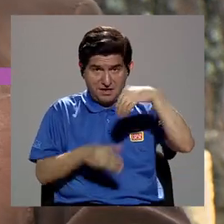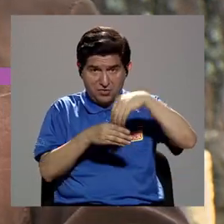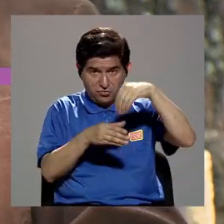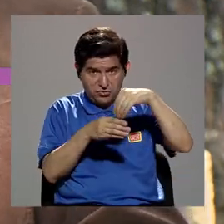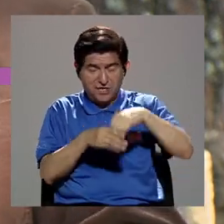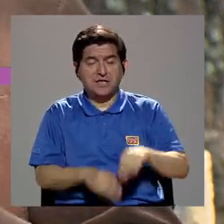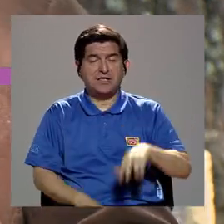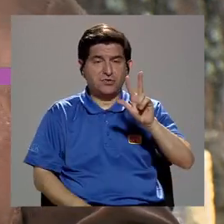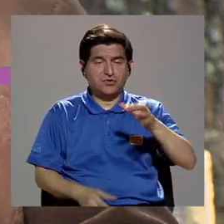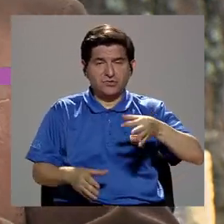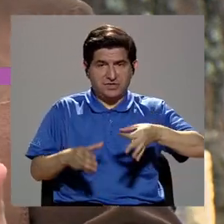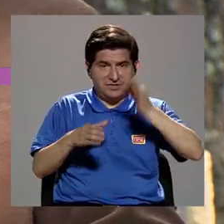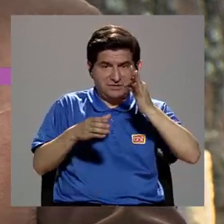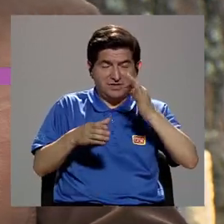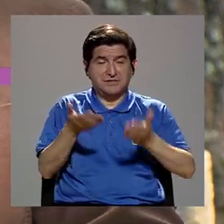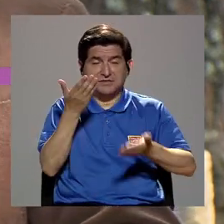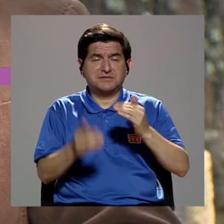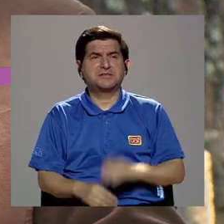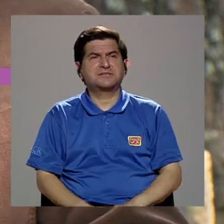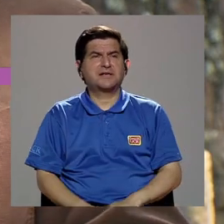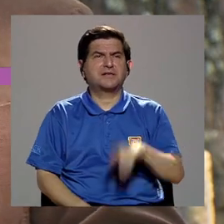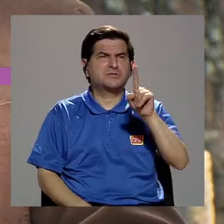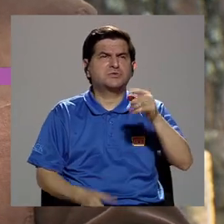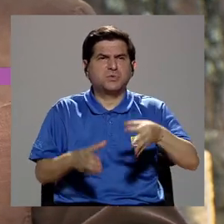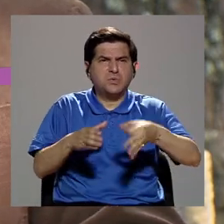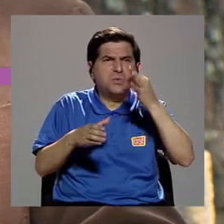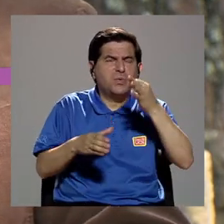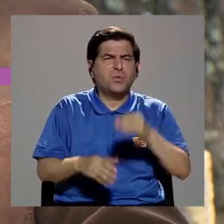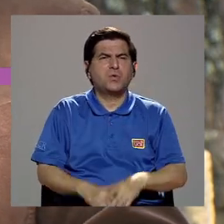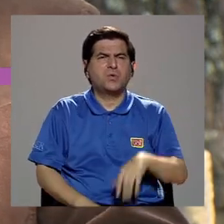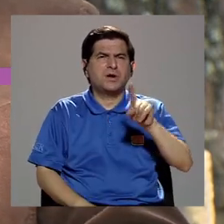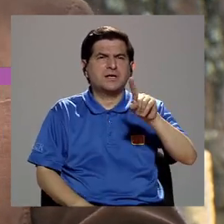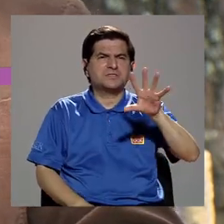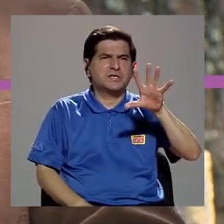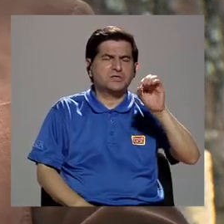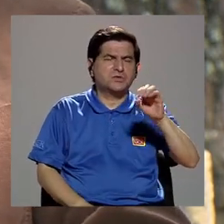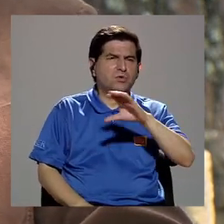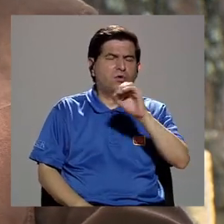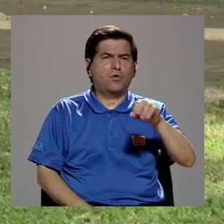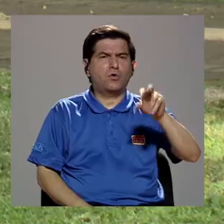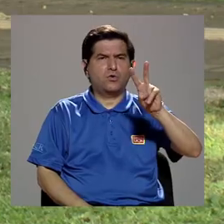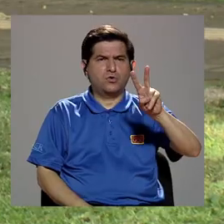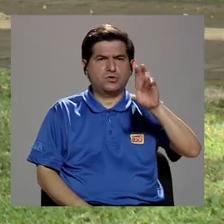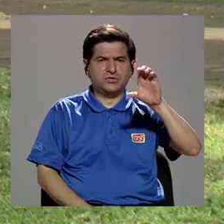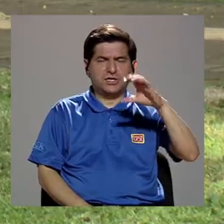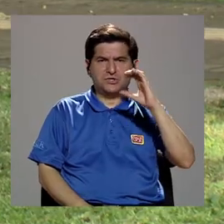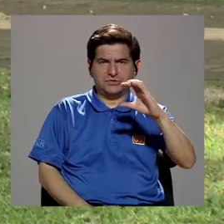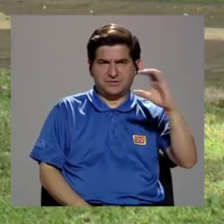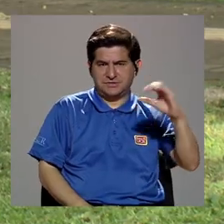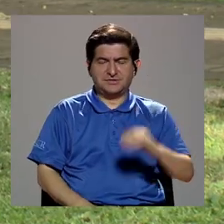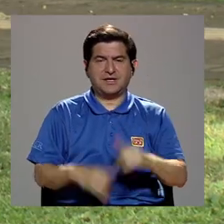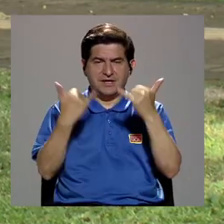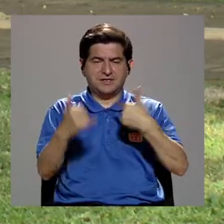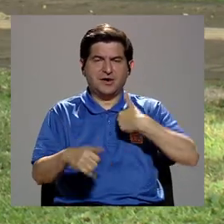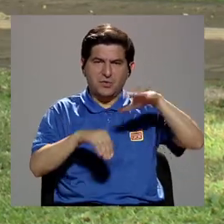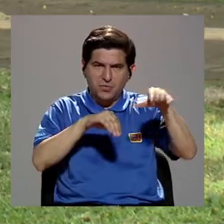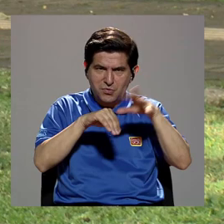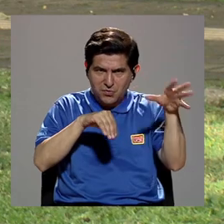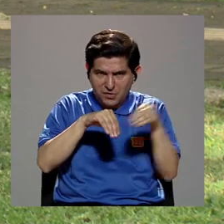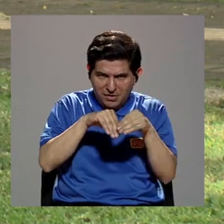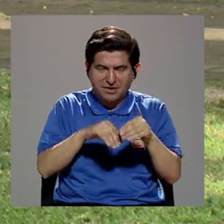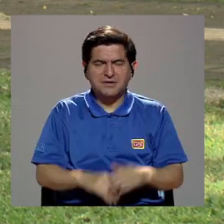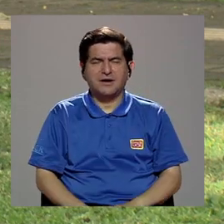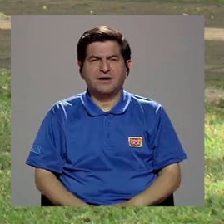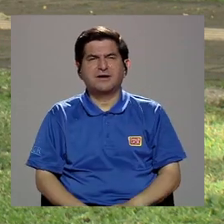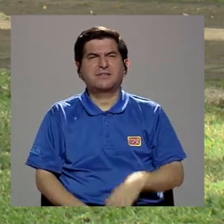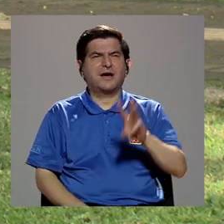3 tazas, y ya ahí pues una taza puede andar alrededor de los 150, 200 cc aproximadamente, entonces ya uno le va sumando que